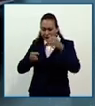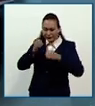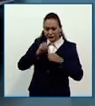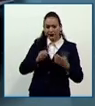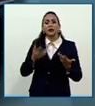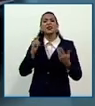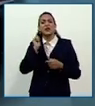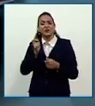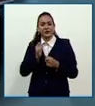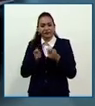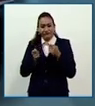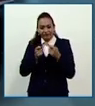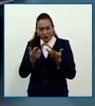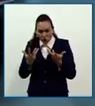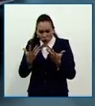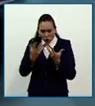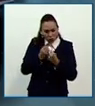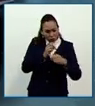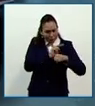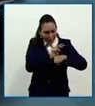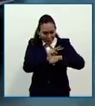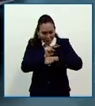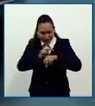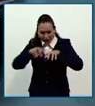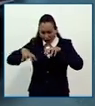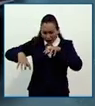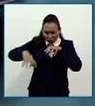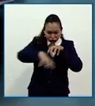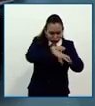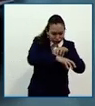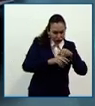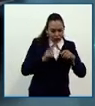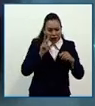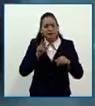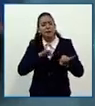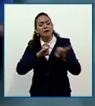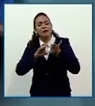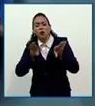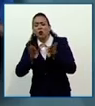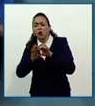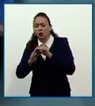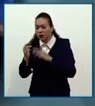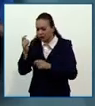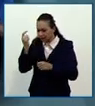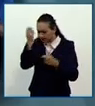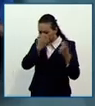como objetivo acompañar en la supervisión y vigilancia del quehacer del Poder Judicial local para